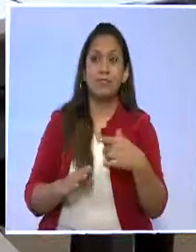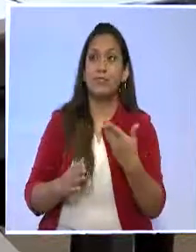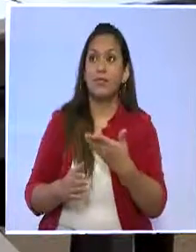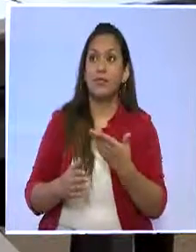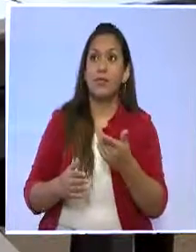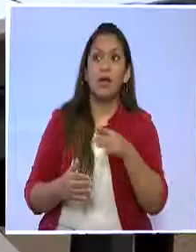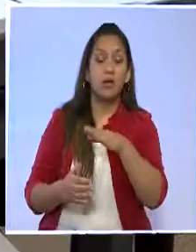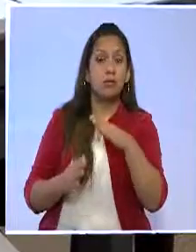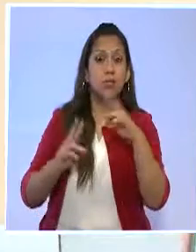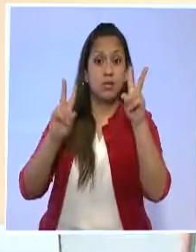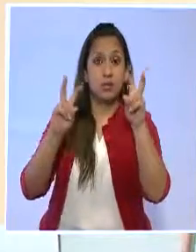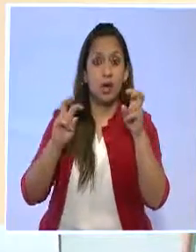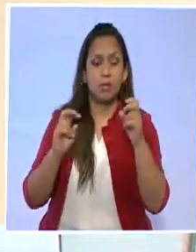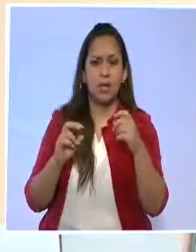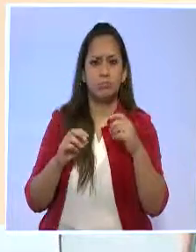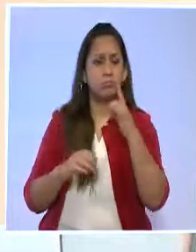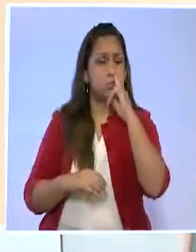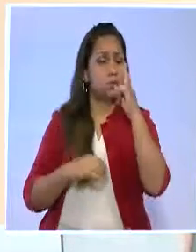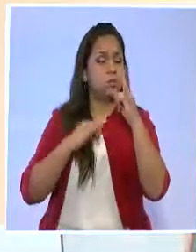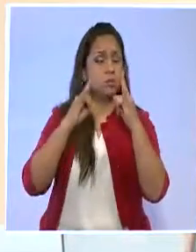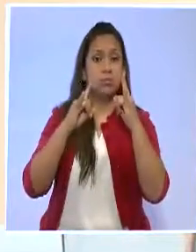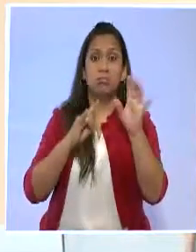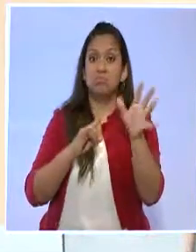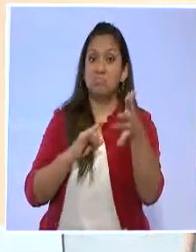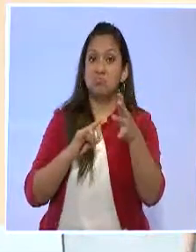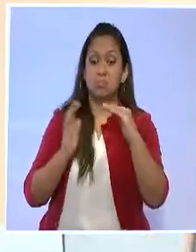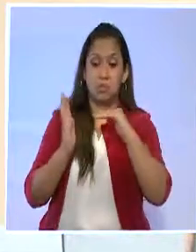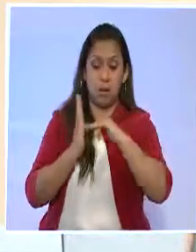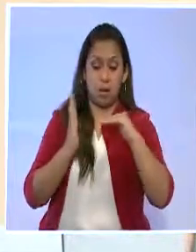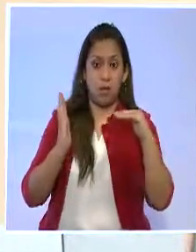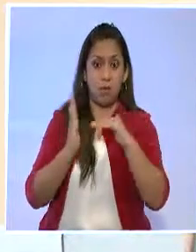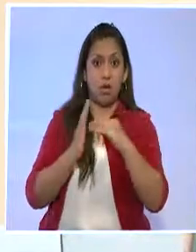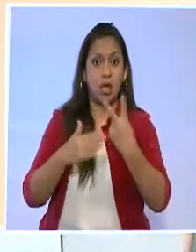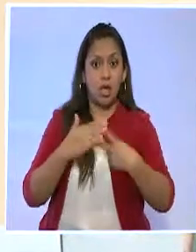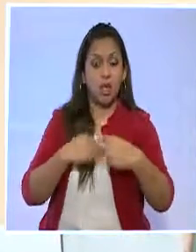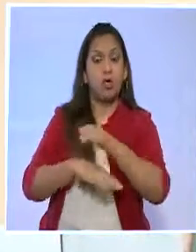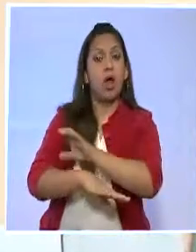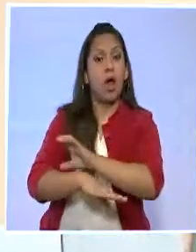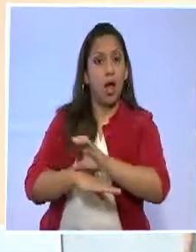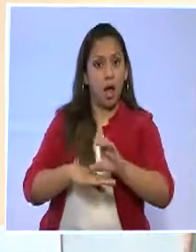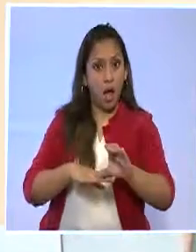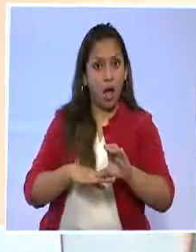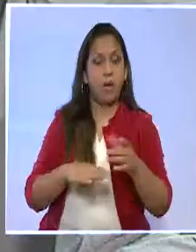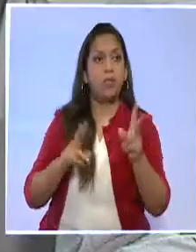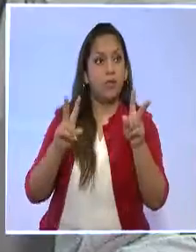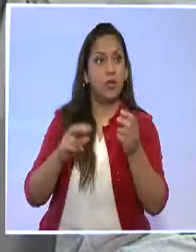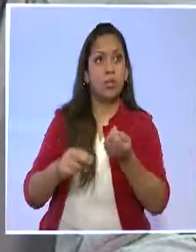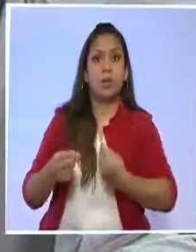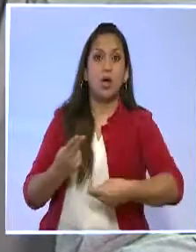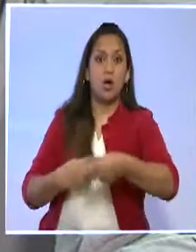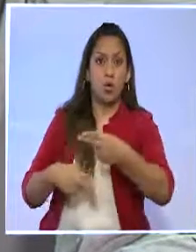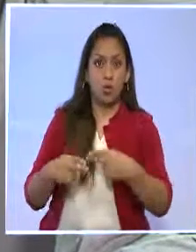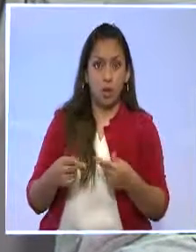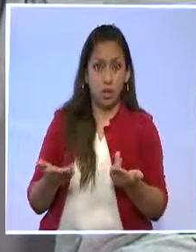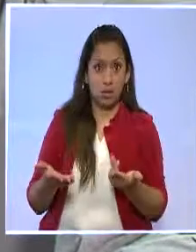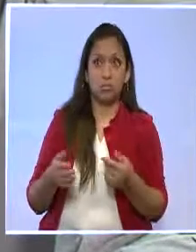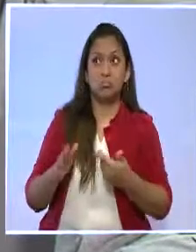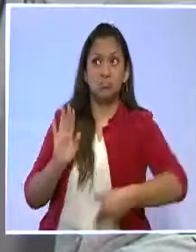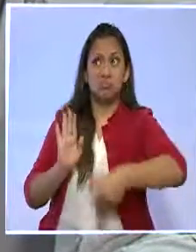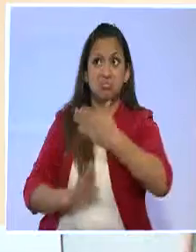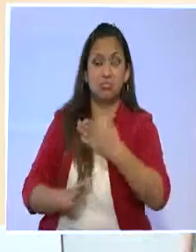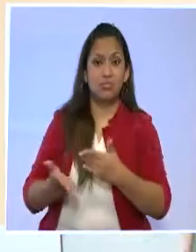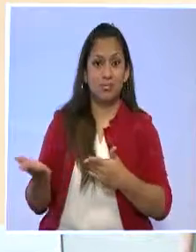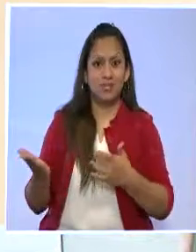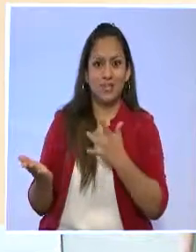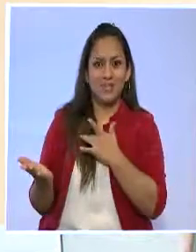clase media muchos de ellos hijos de compañeros del campo de compañeros del comercio del pequeño comercio entonces realmente